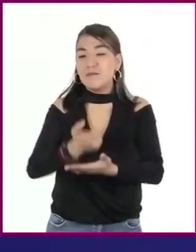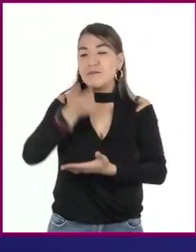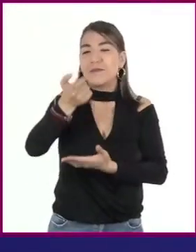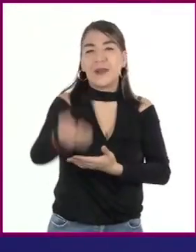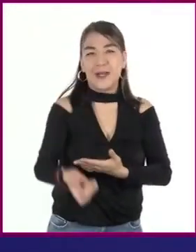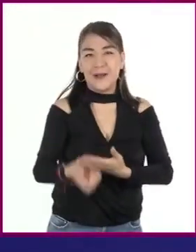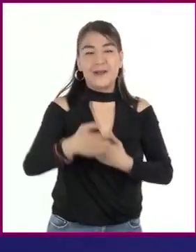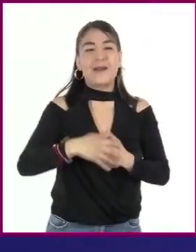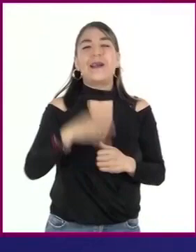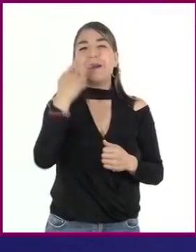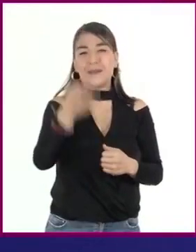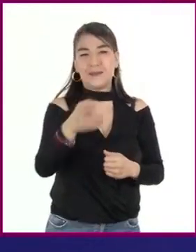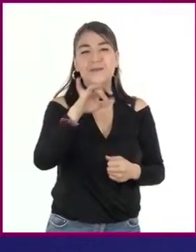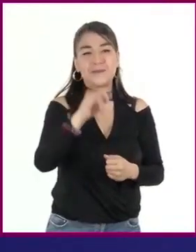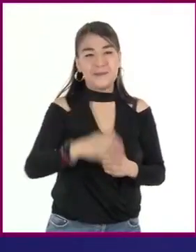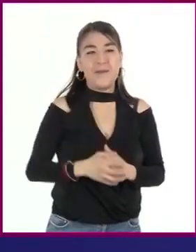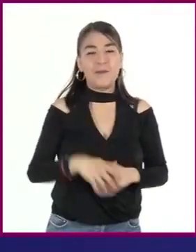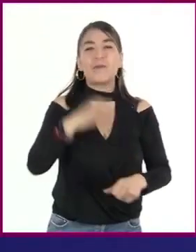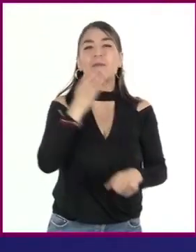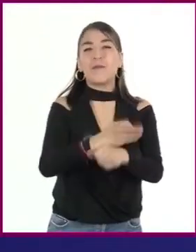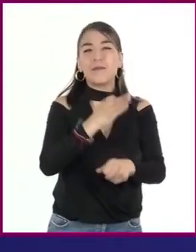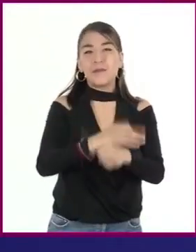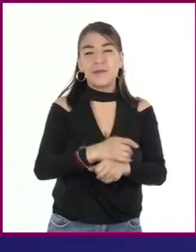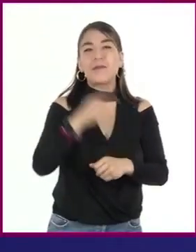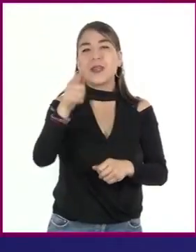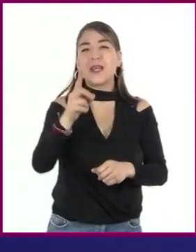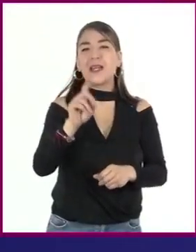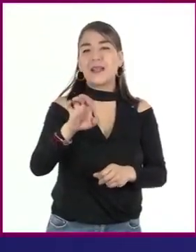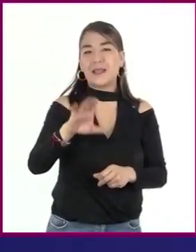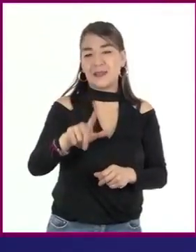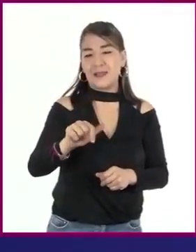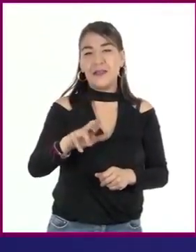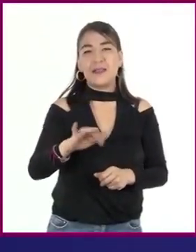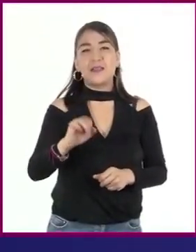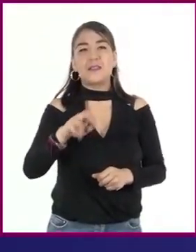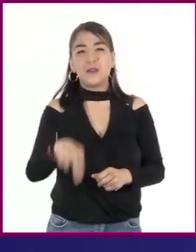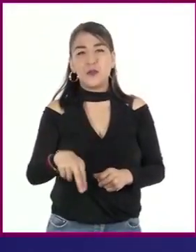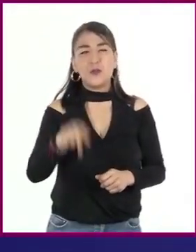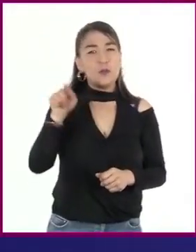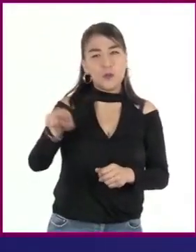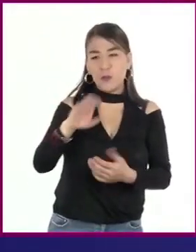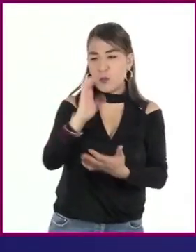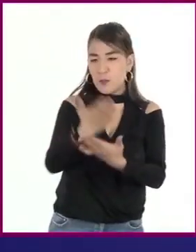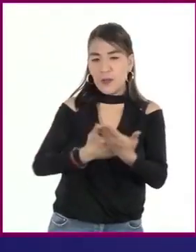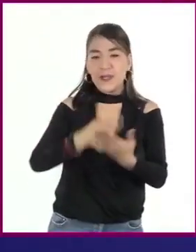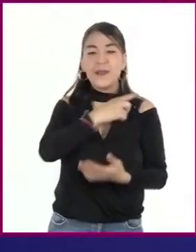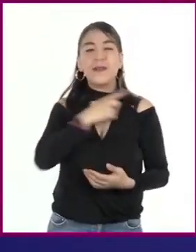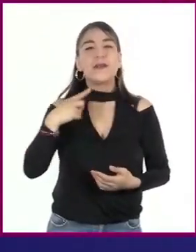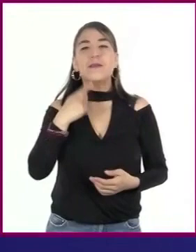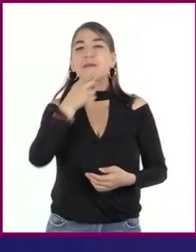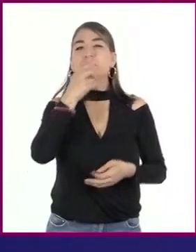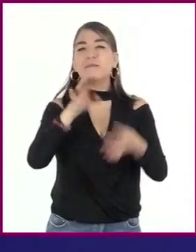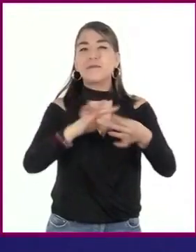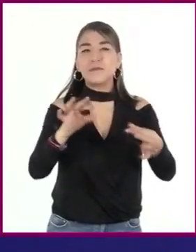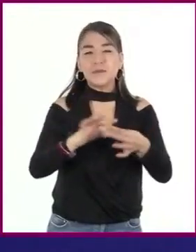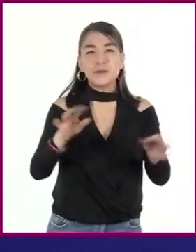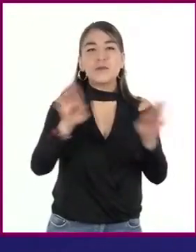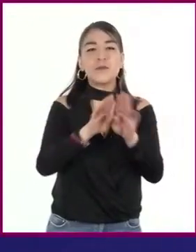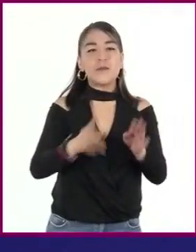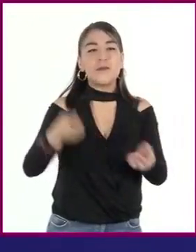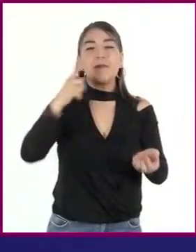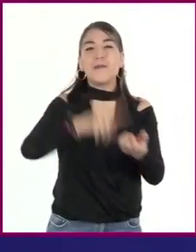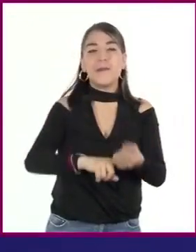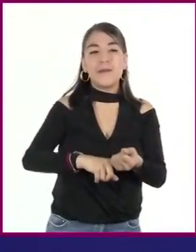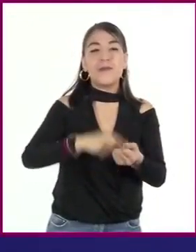Exactamente, lo que ya decíamos. Ahora, las declaraciones. Tu contrato debe decir algo como declaran las